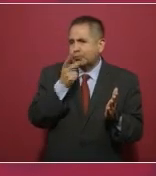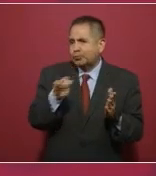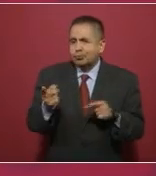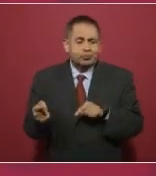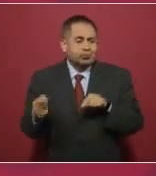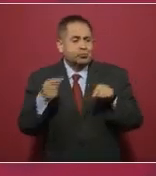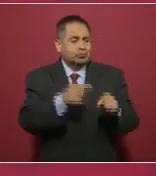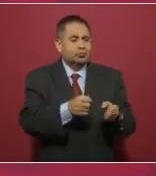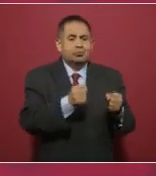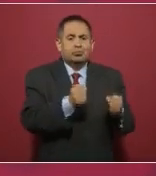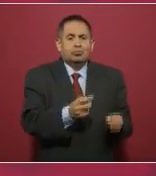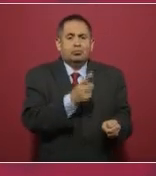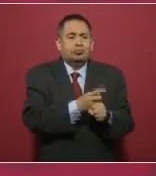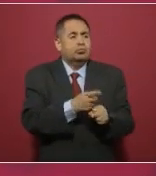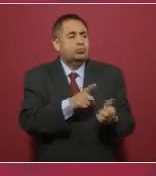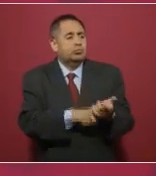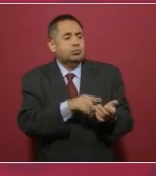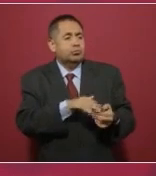participar